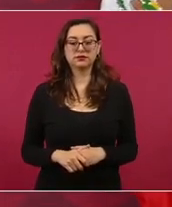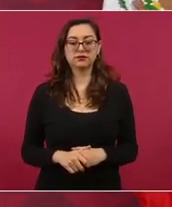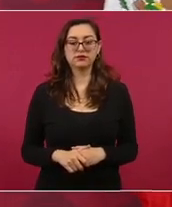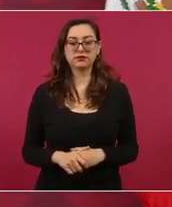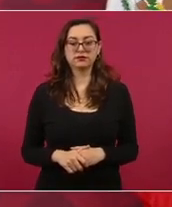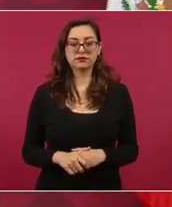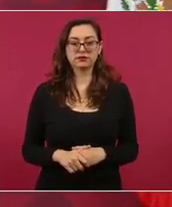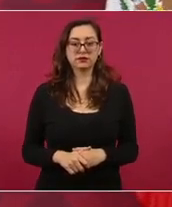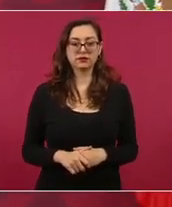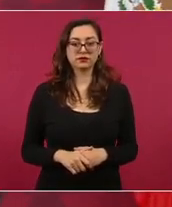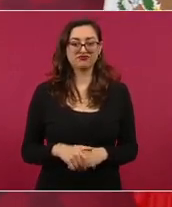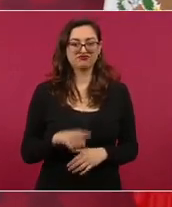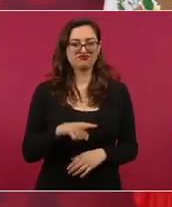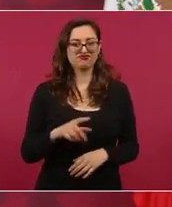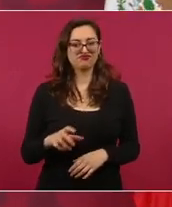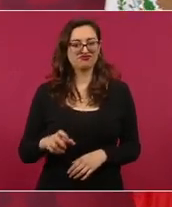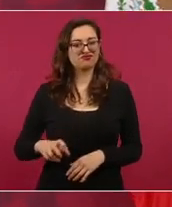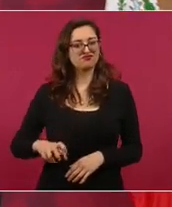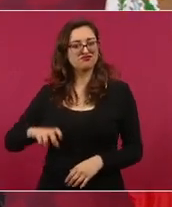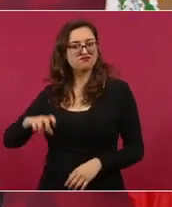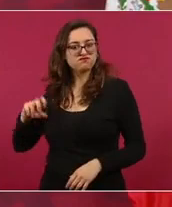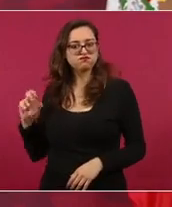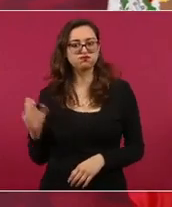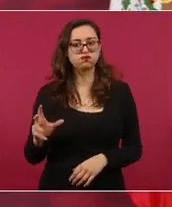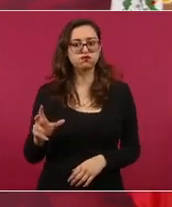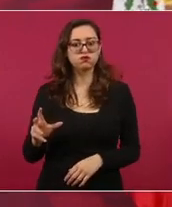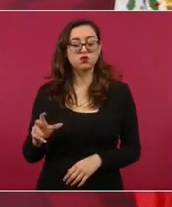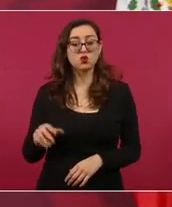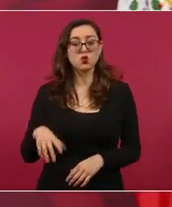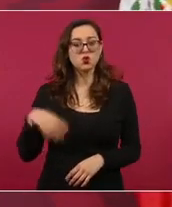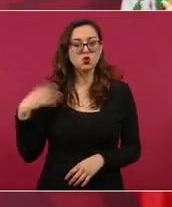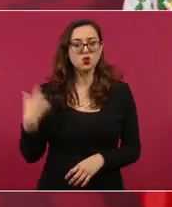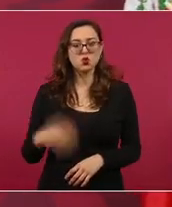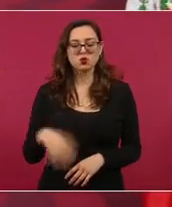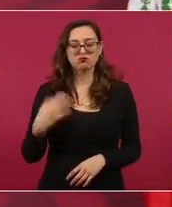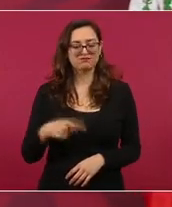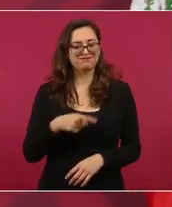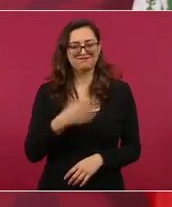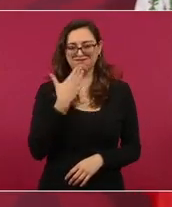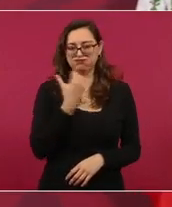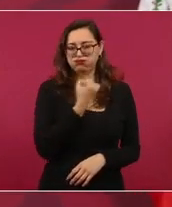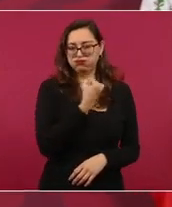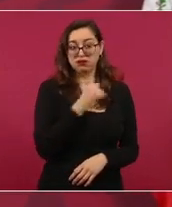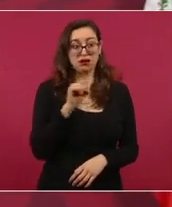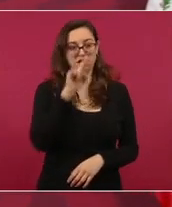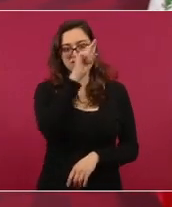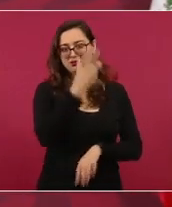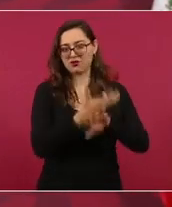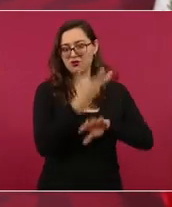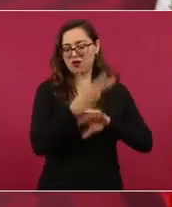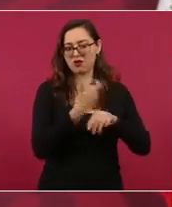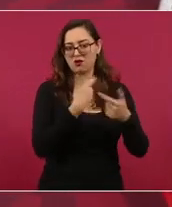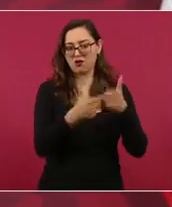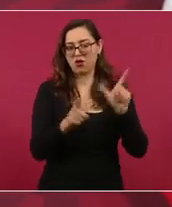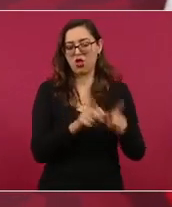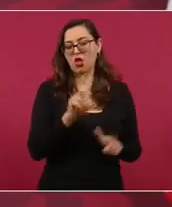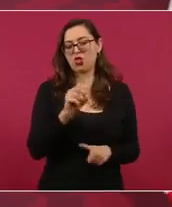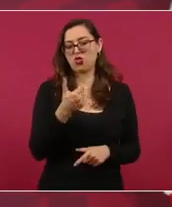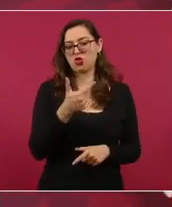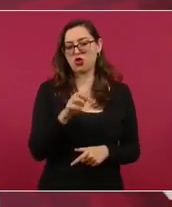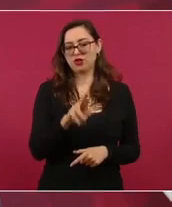mejor pitcher, uno de los mejores pitchers del Dodger, y grandes